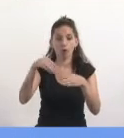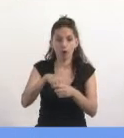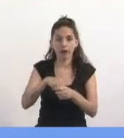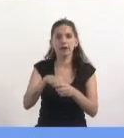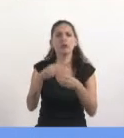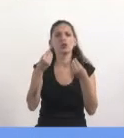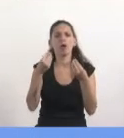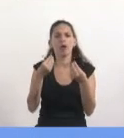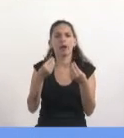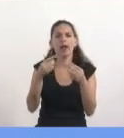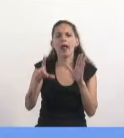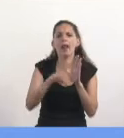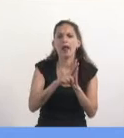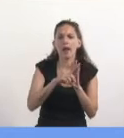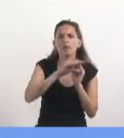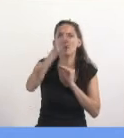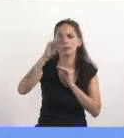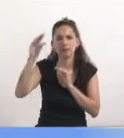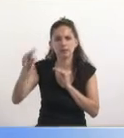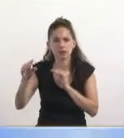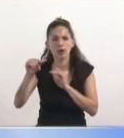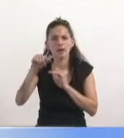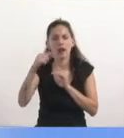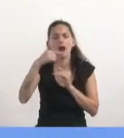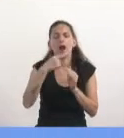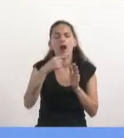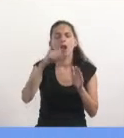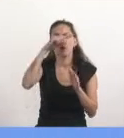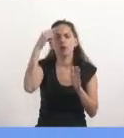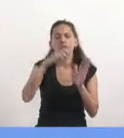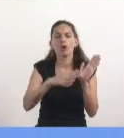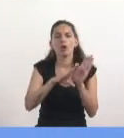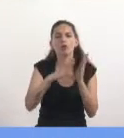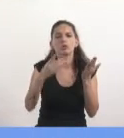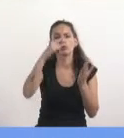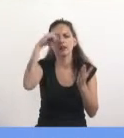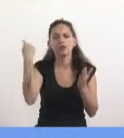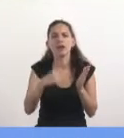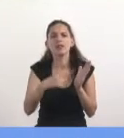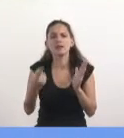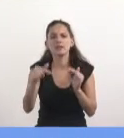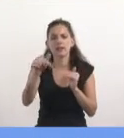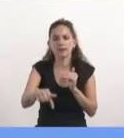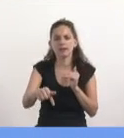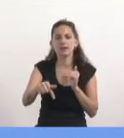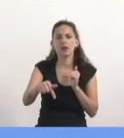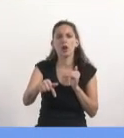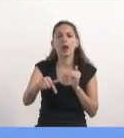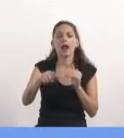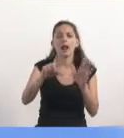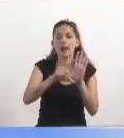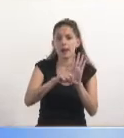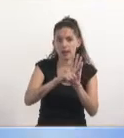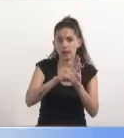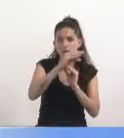ley de coparticipación, eso es una ficción. Dice la Constitución que la Cámara de inicio es el Senado, pero obviamente la ley de coparticipación, como estas